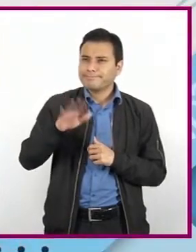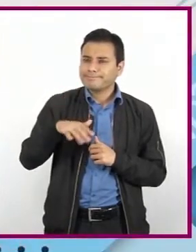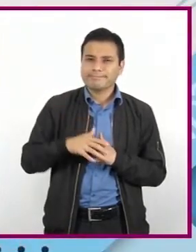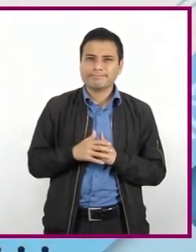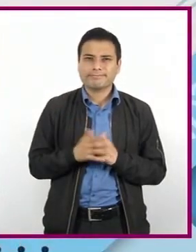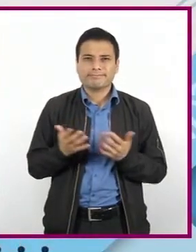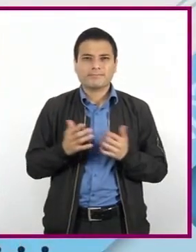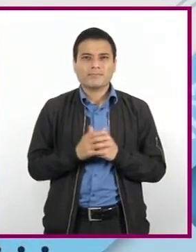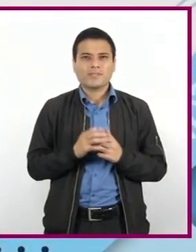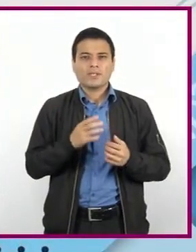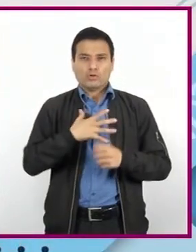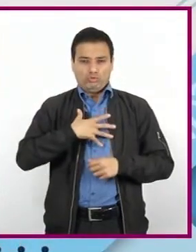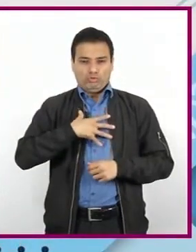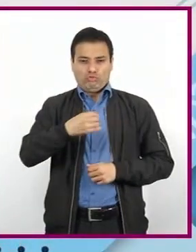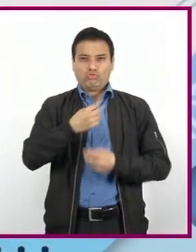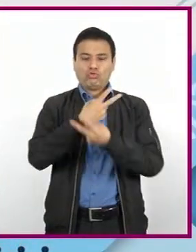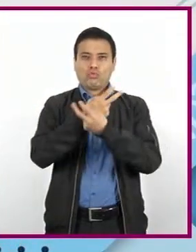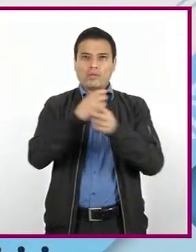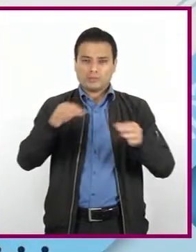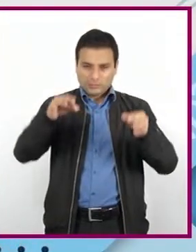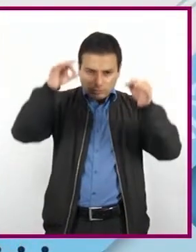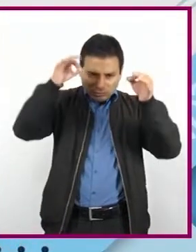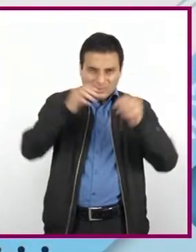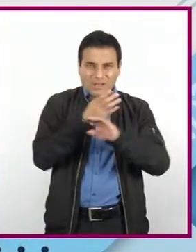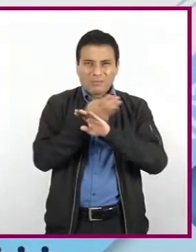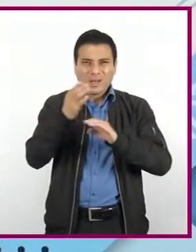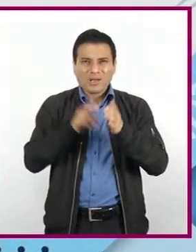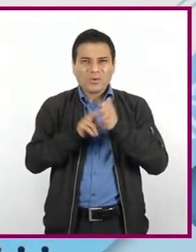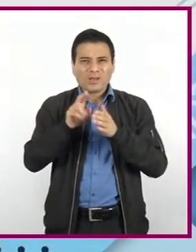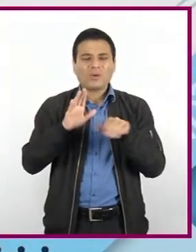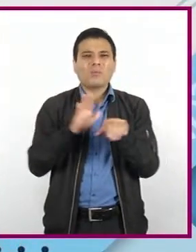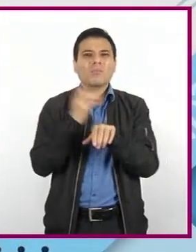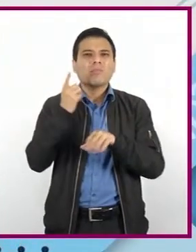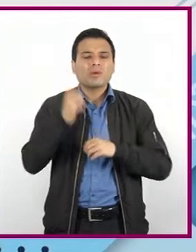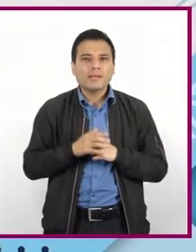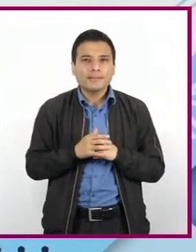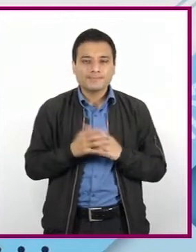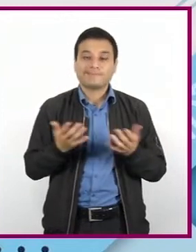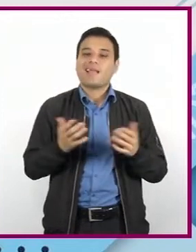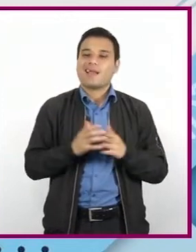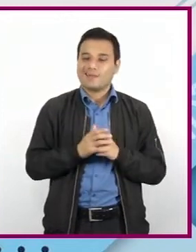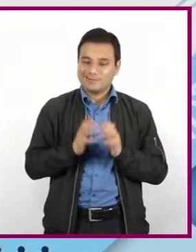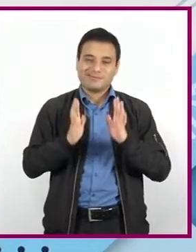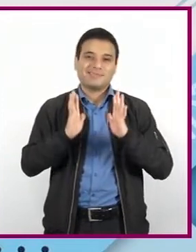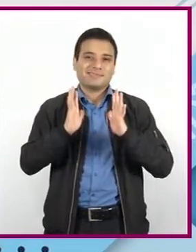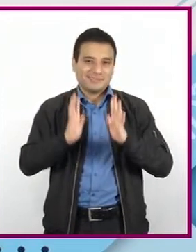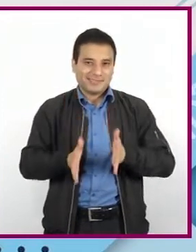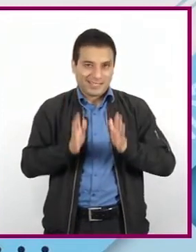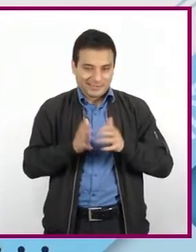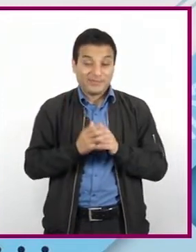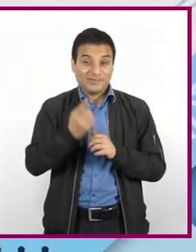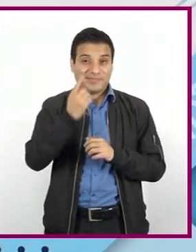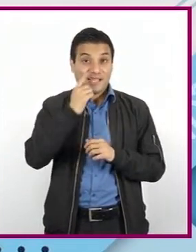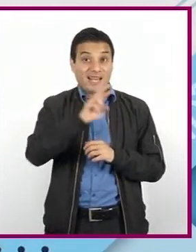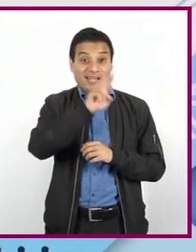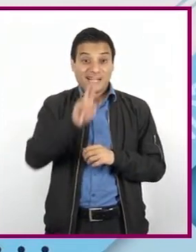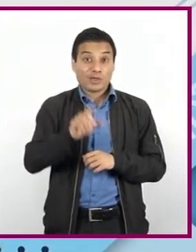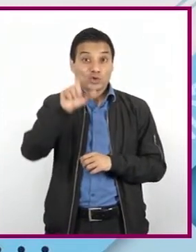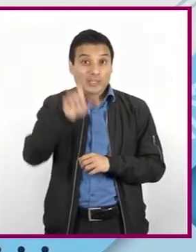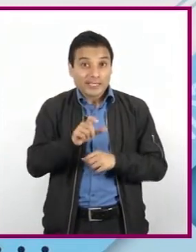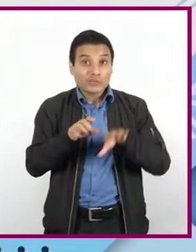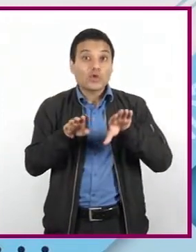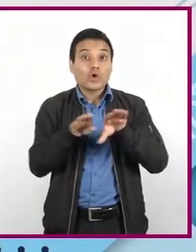las radiografías hay zonas que se ven oscuras y otras más claras? Eso se debe a cómo interactúan los rayos X con la materia